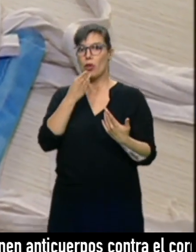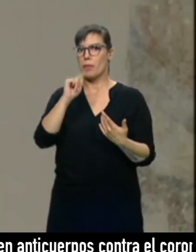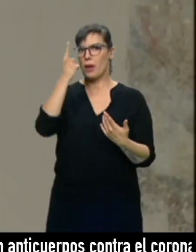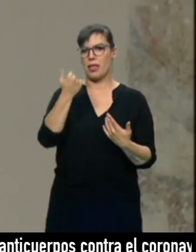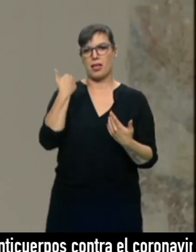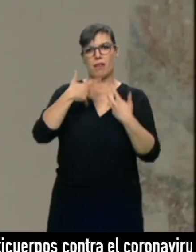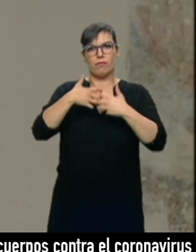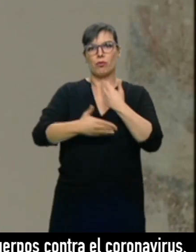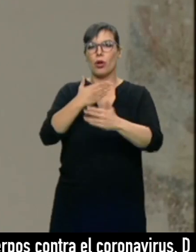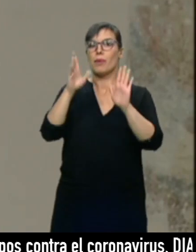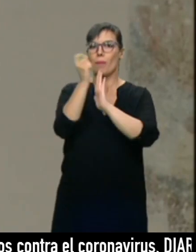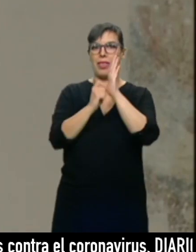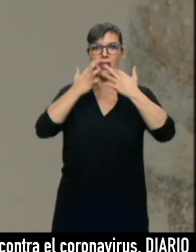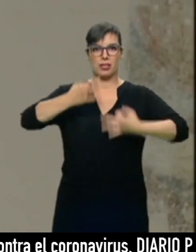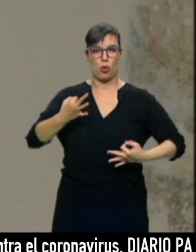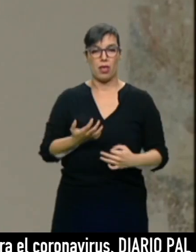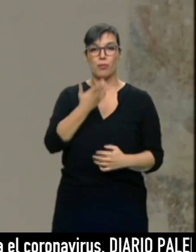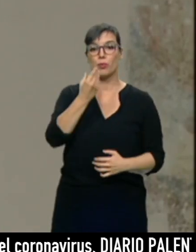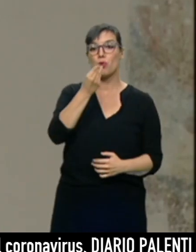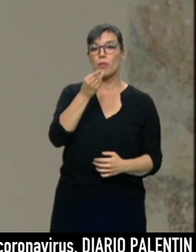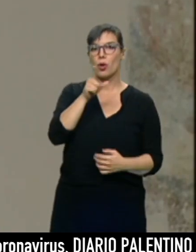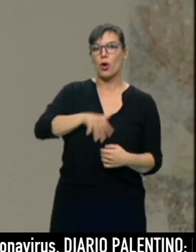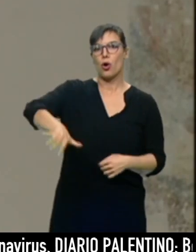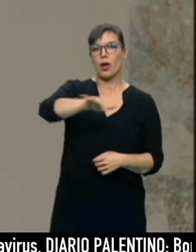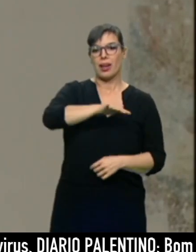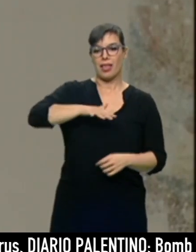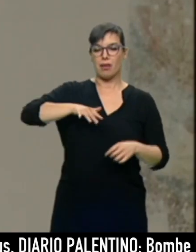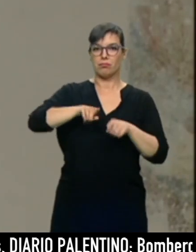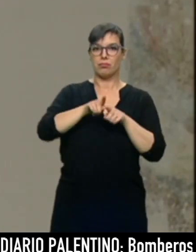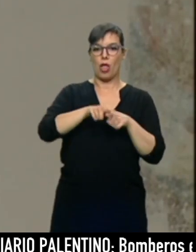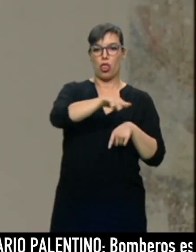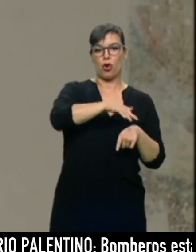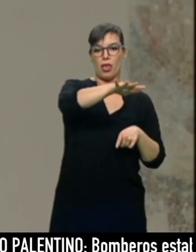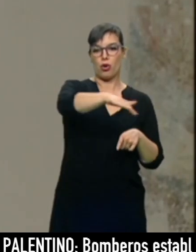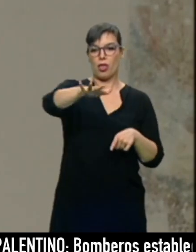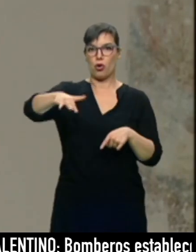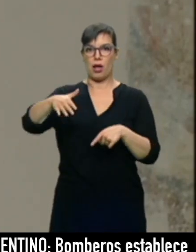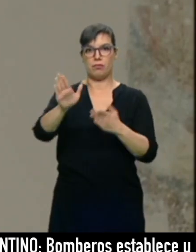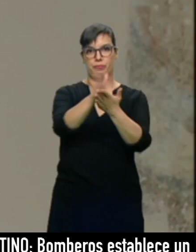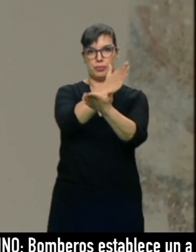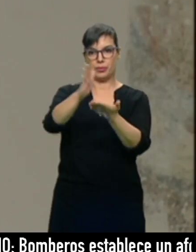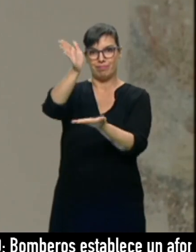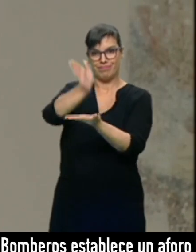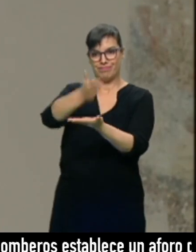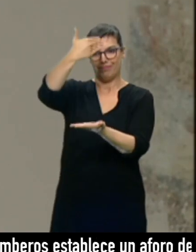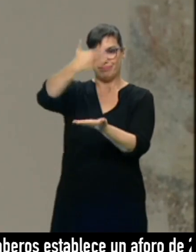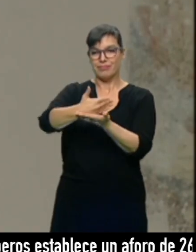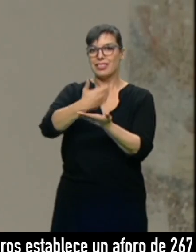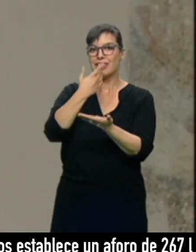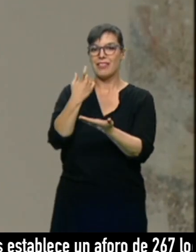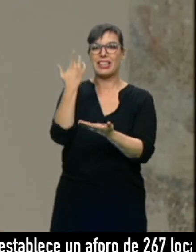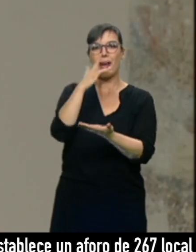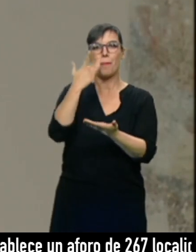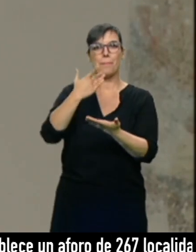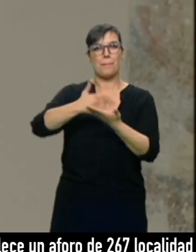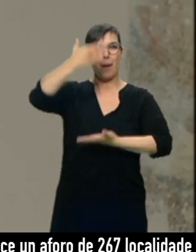seguridad. En cuanto a los comedores, se organizarán los espacios mediante la adecuada zonificación y la separación, en su caso, mediante el uso